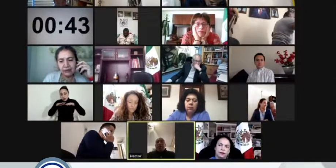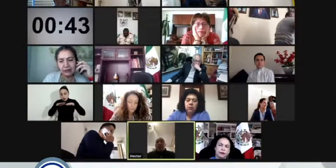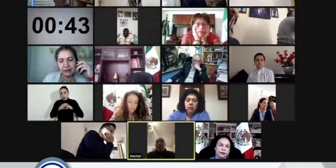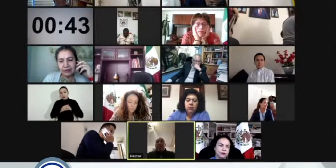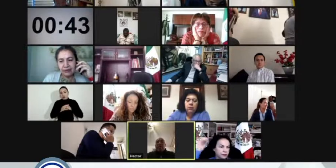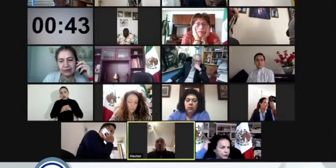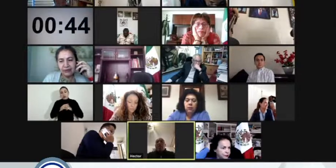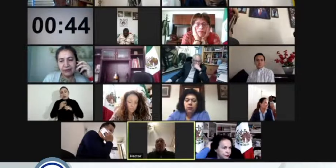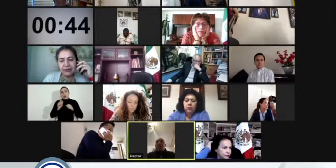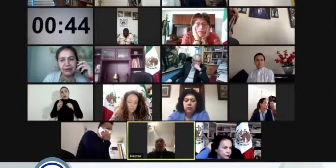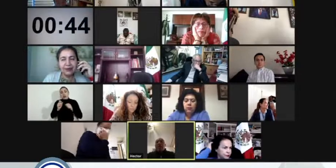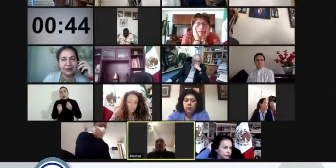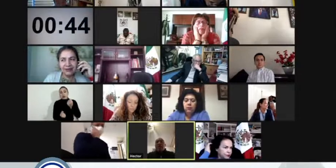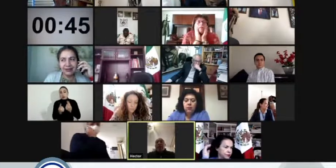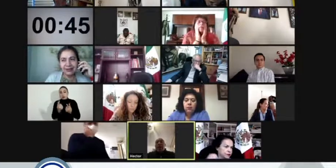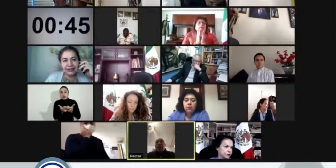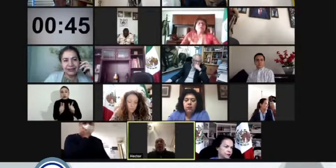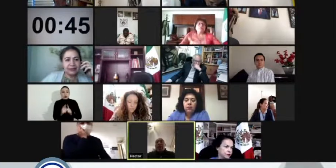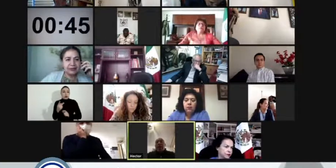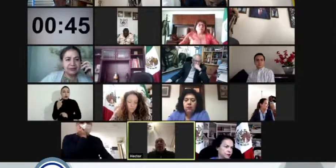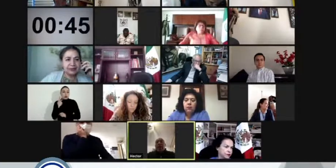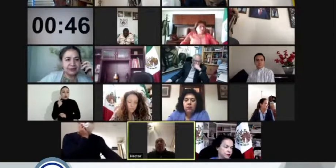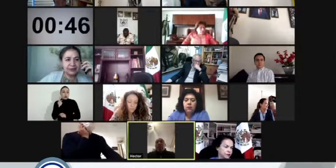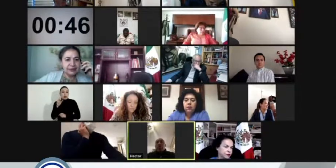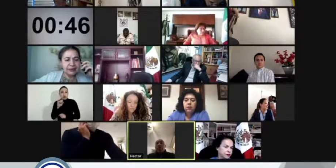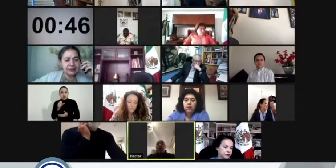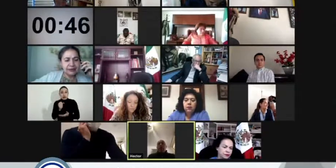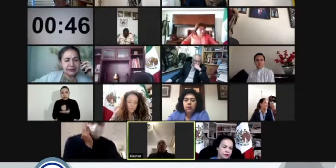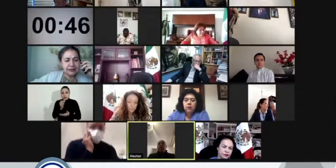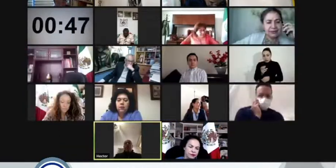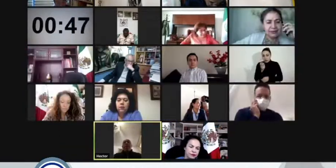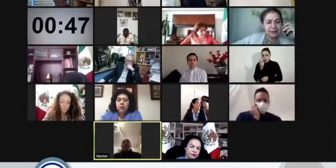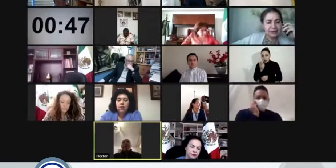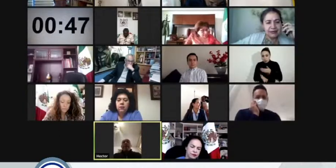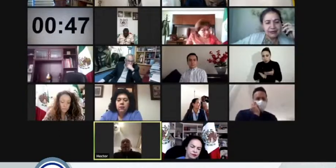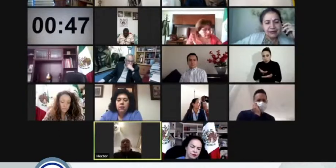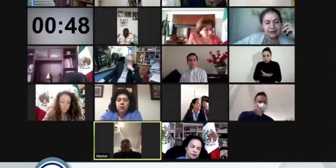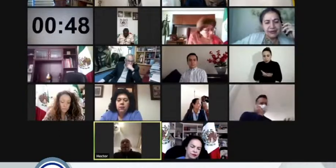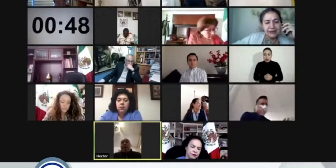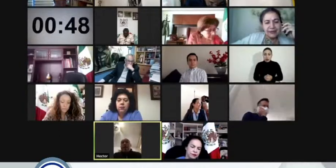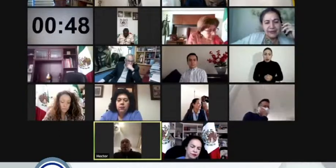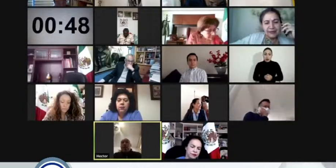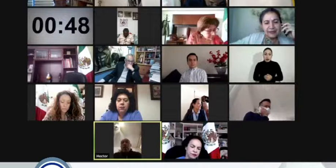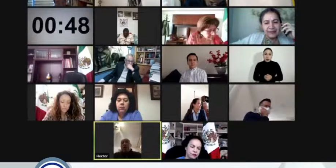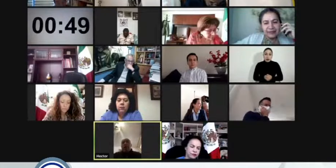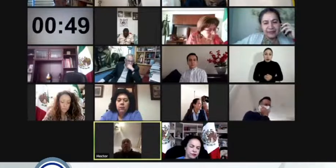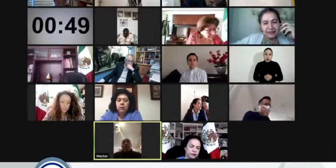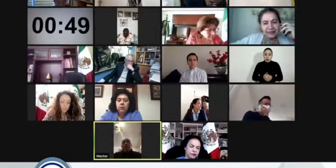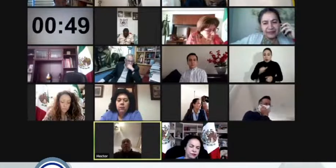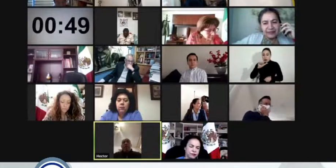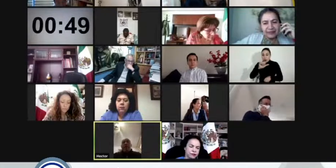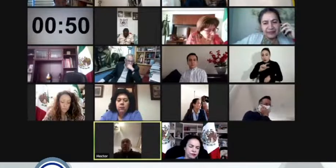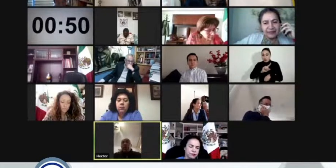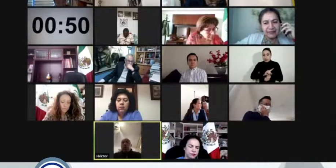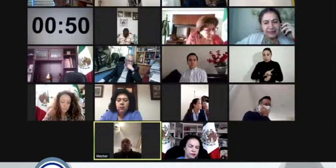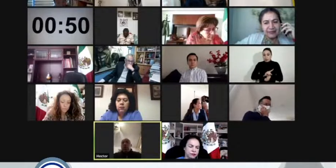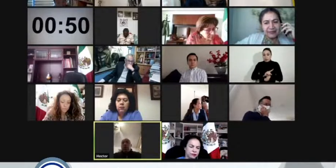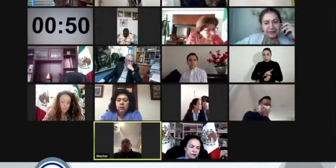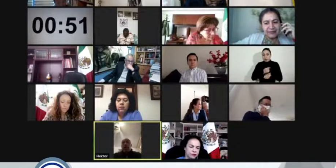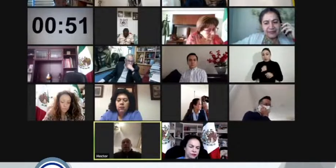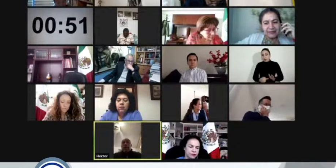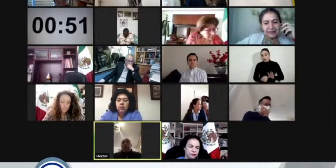bien aprobar el punto de acuerdo. El día de hoy presento